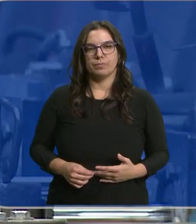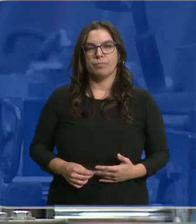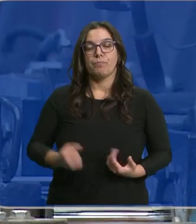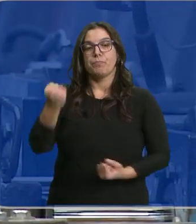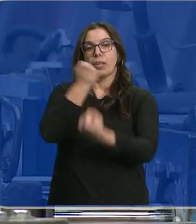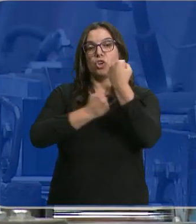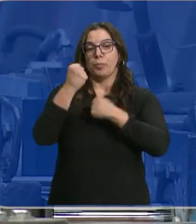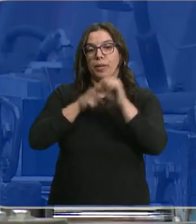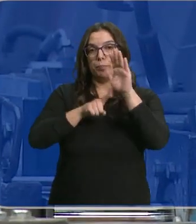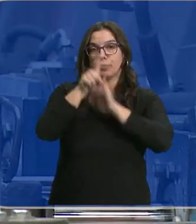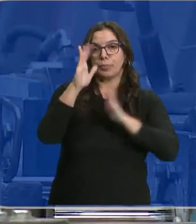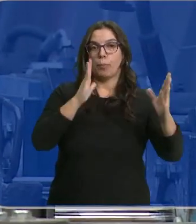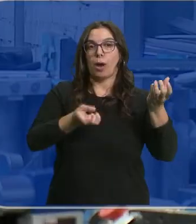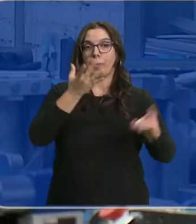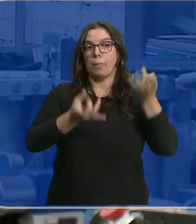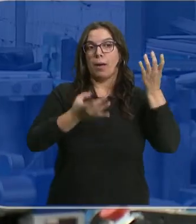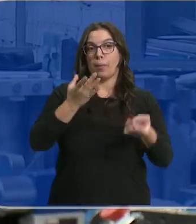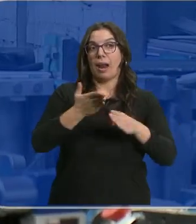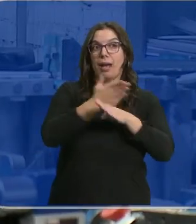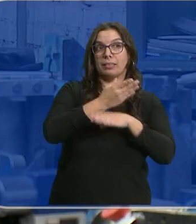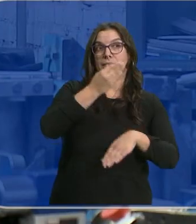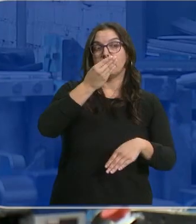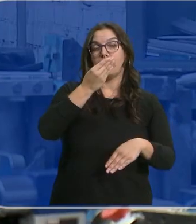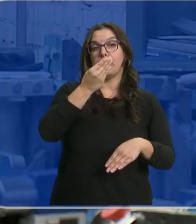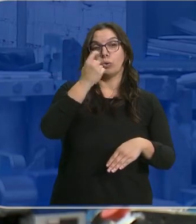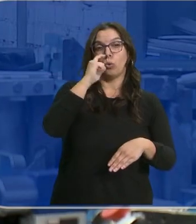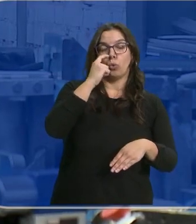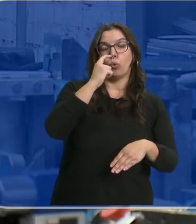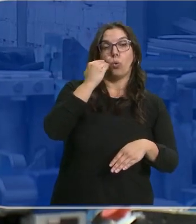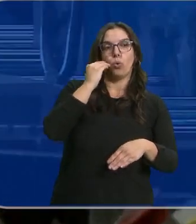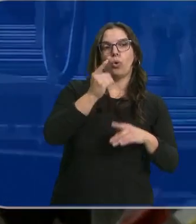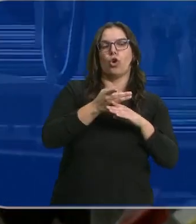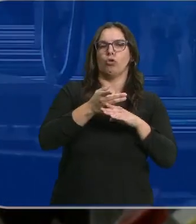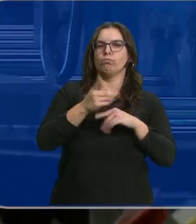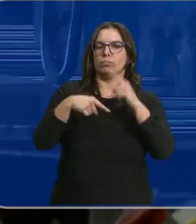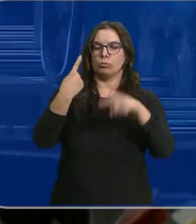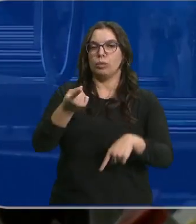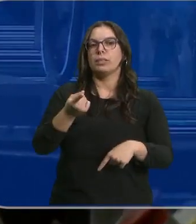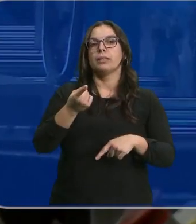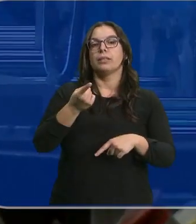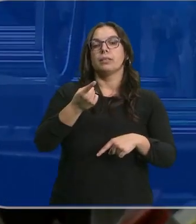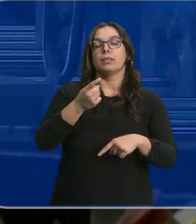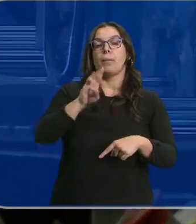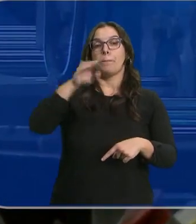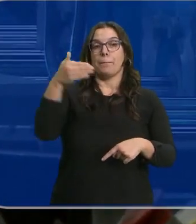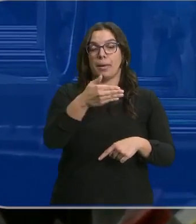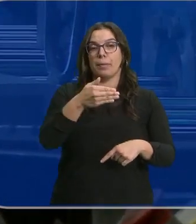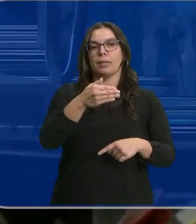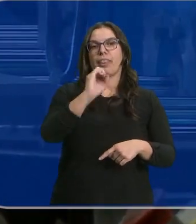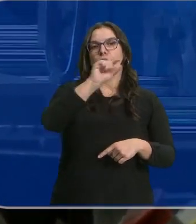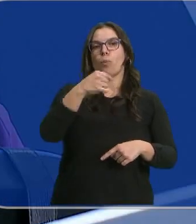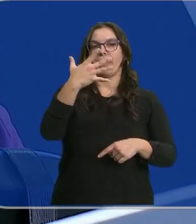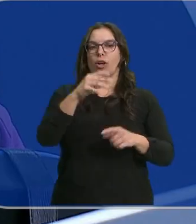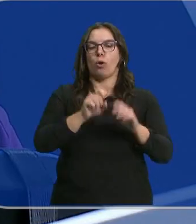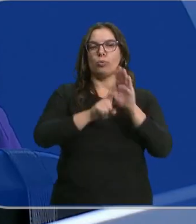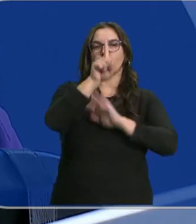La economía creció durante la primavera más de lo que se había avanzado en julio. El Producto Interior Bruto aumentó trimestralmente en 5 décimas entre